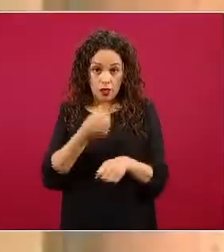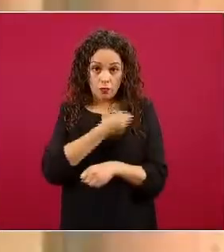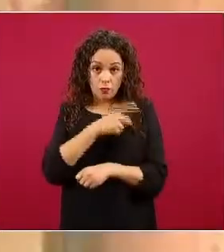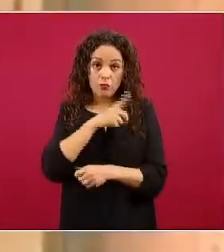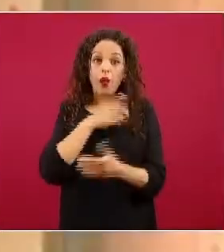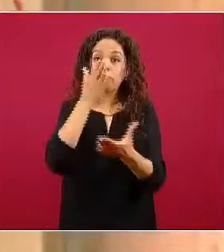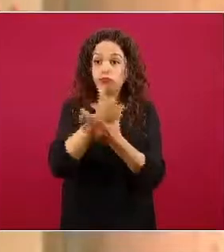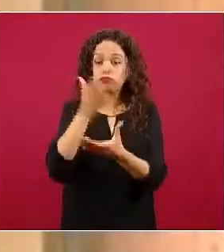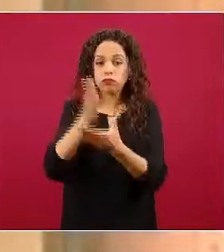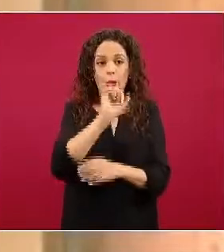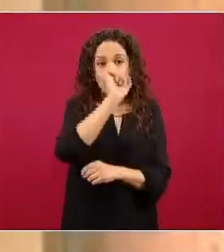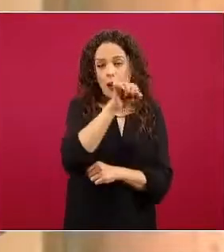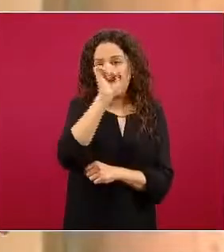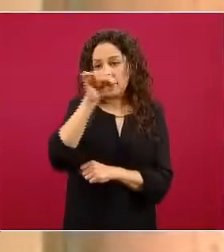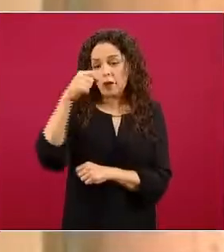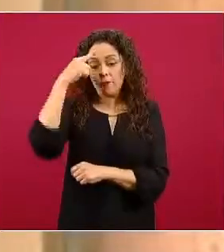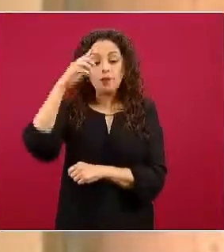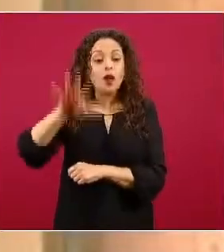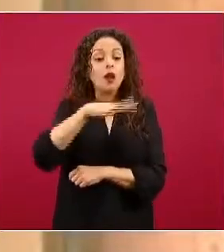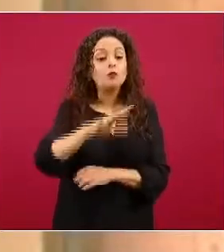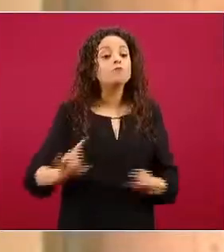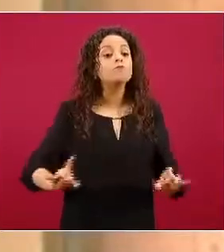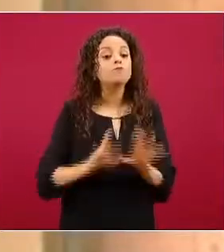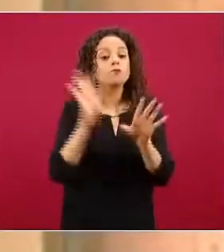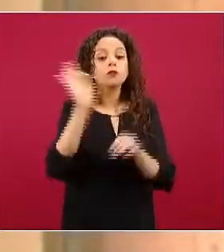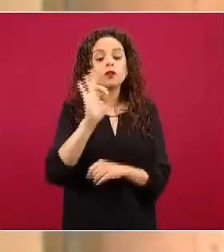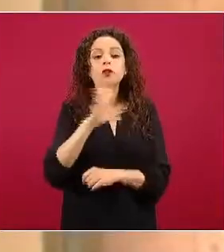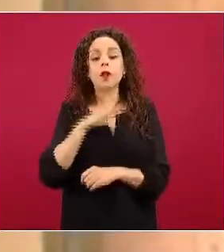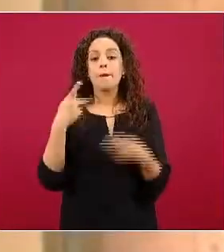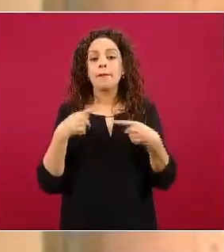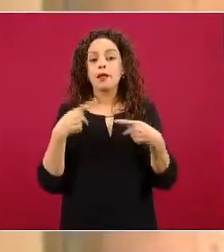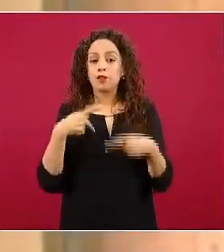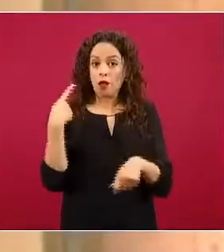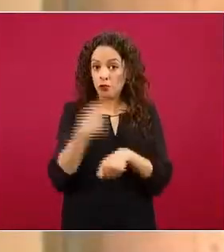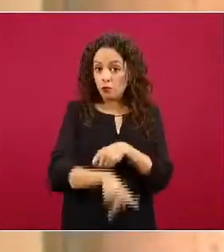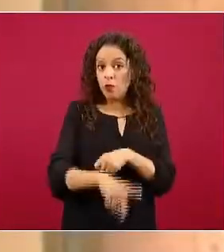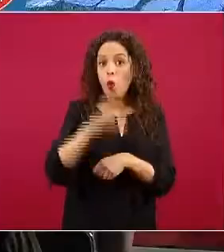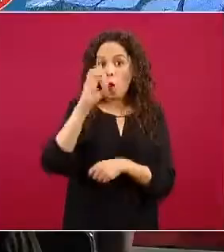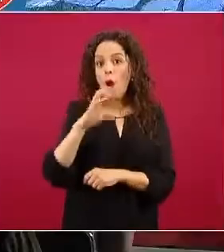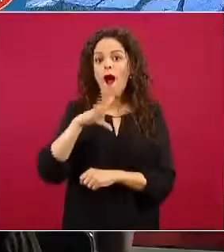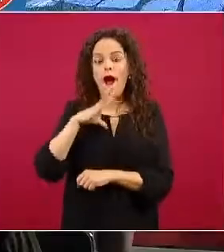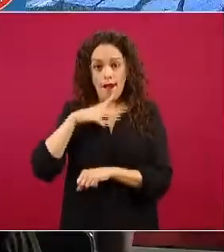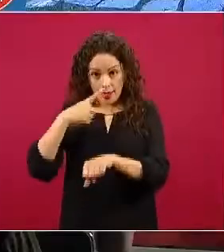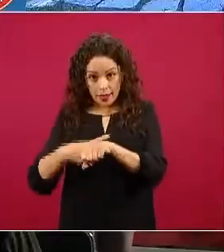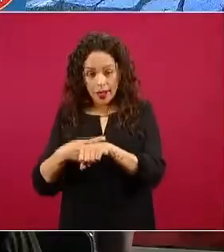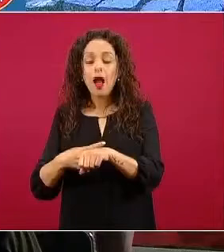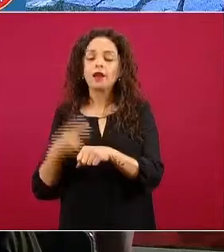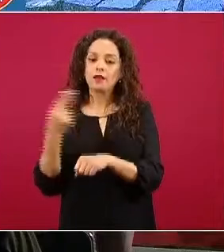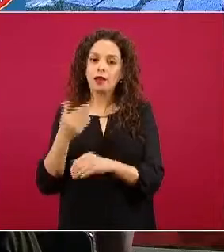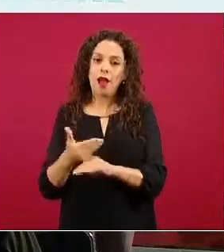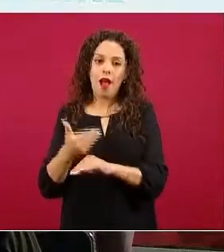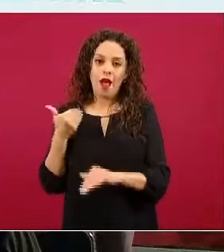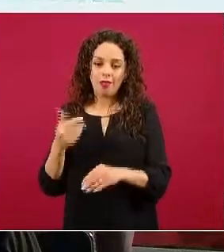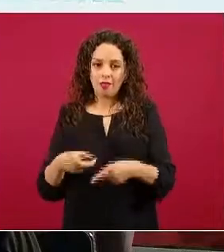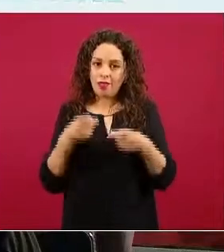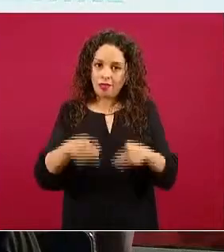las personas con factores de riesgo o con enfermedad para atenderlos lo más oportunamente posible.